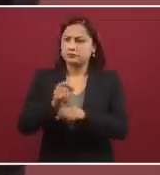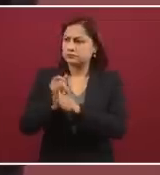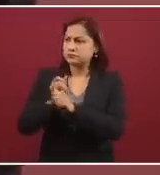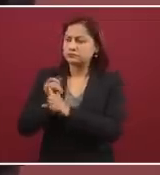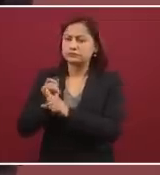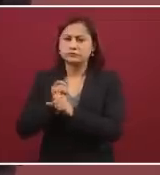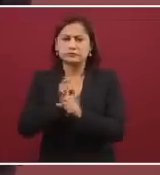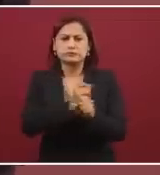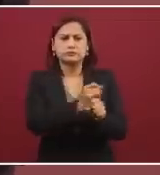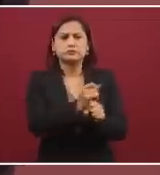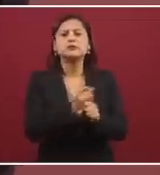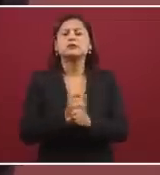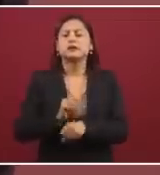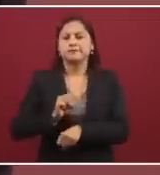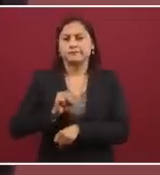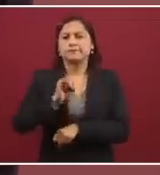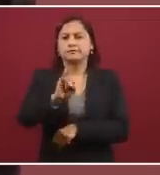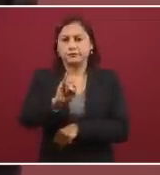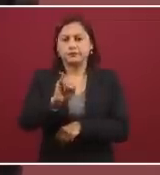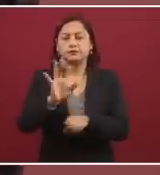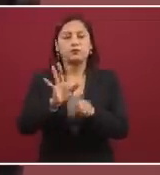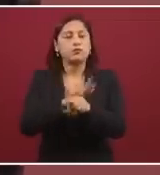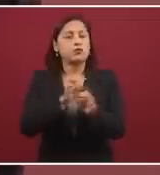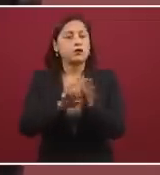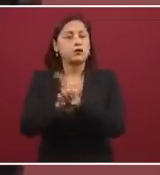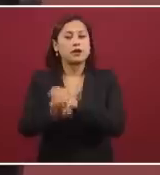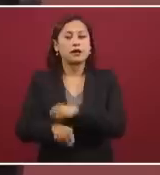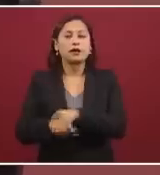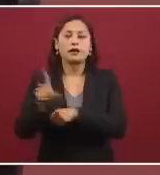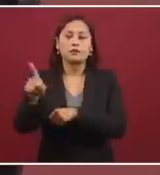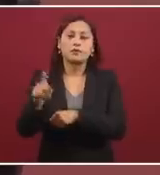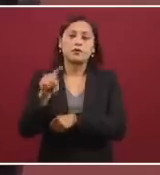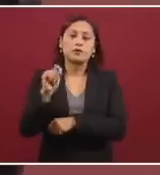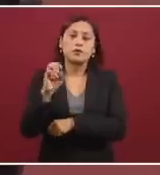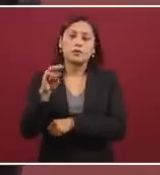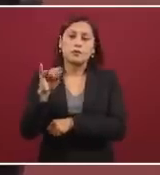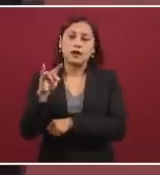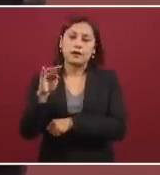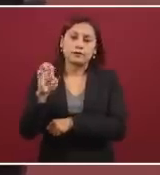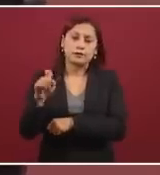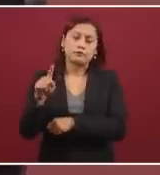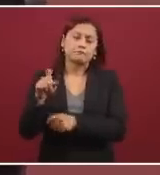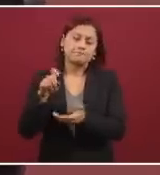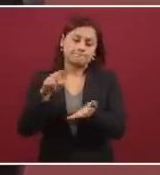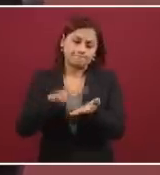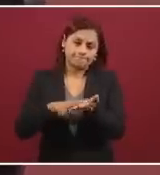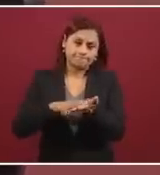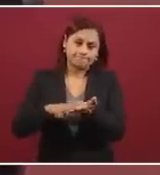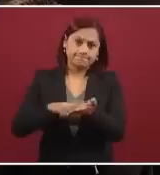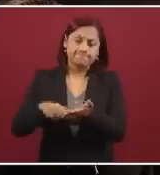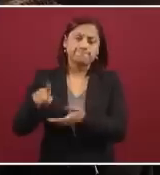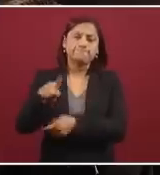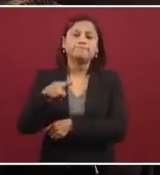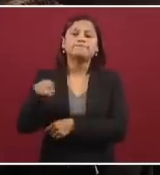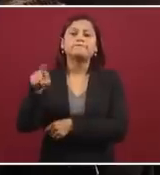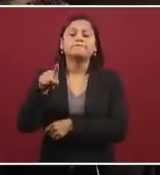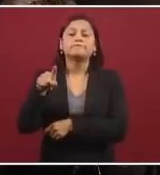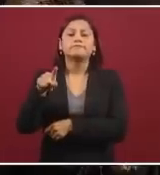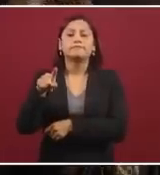de que en el caso del tomate en especial hay